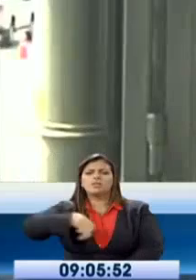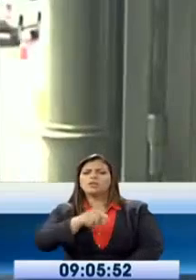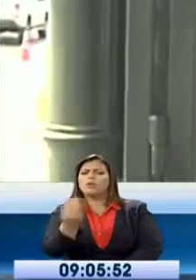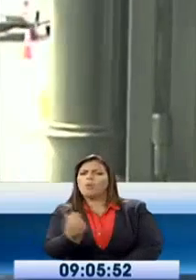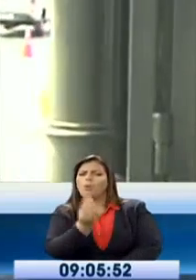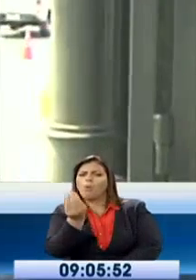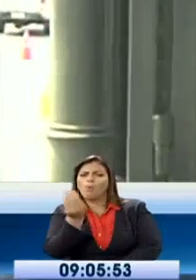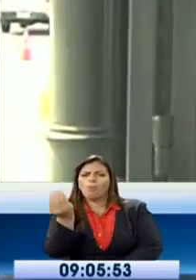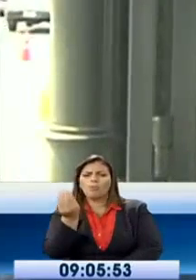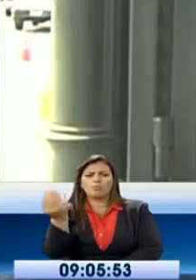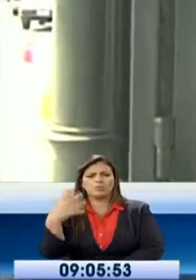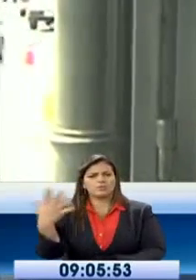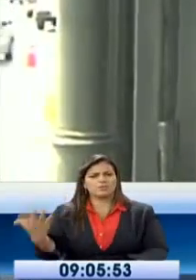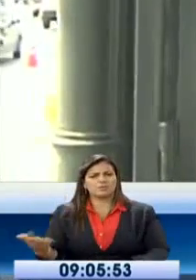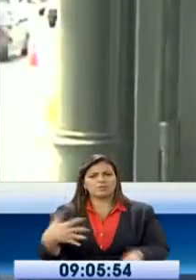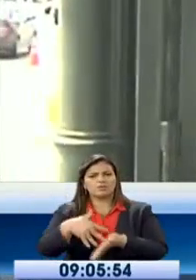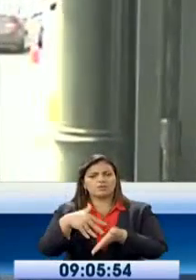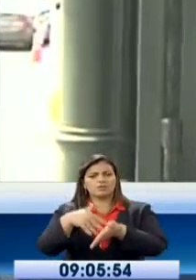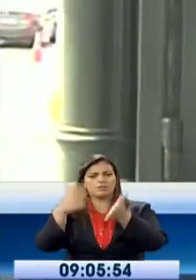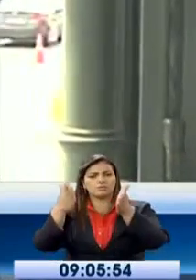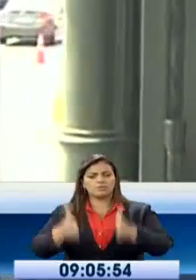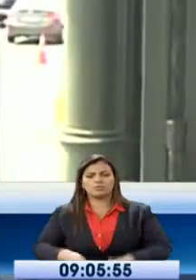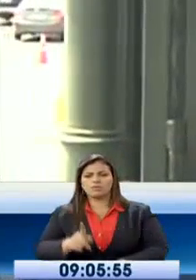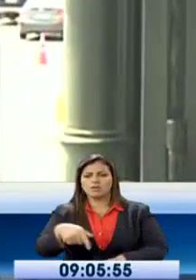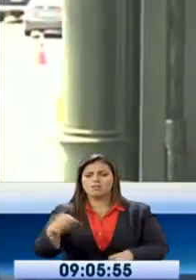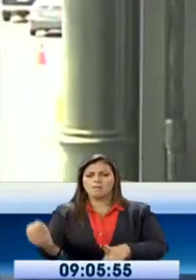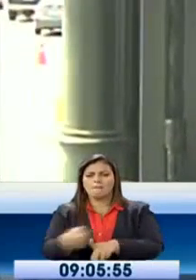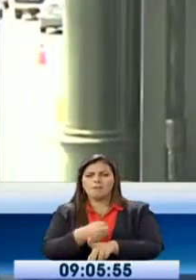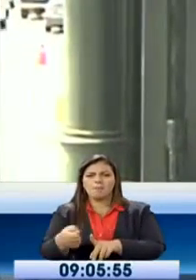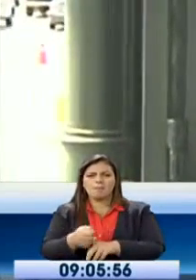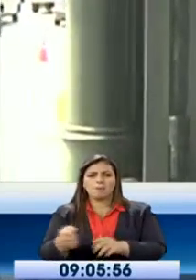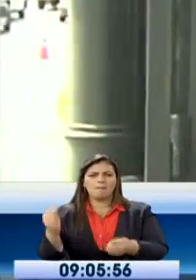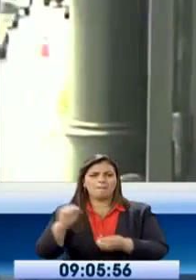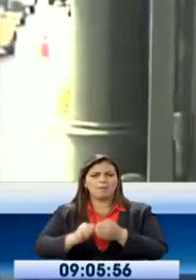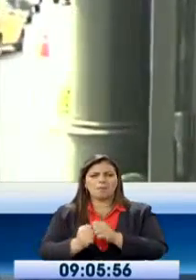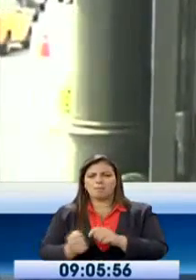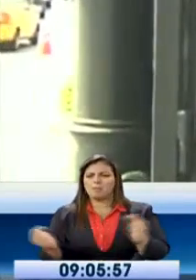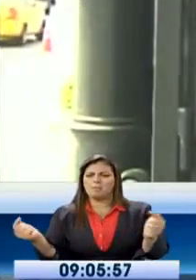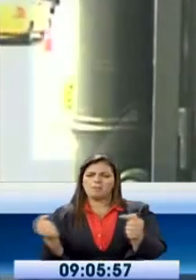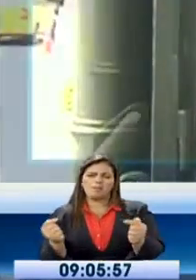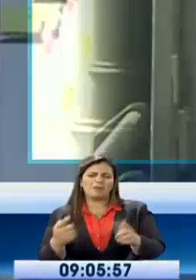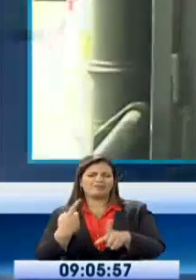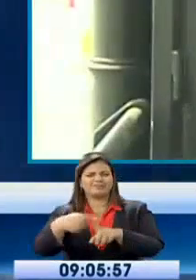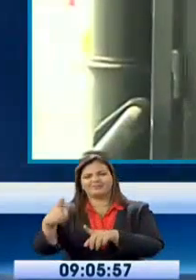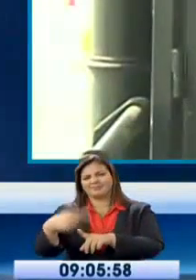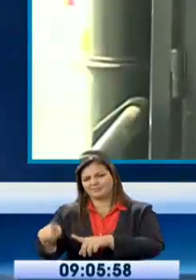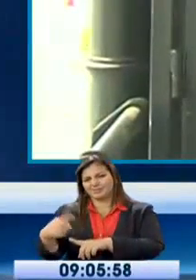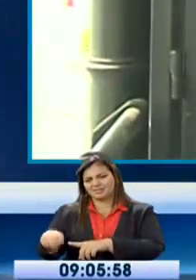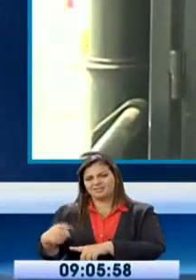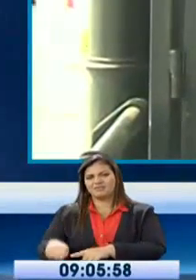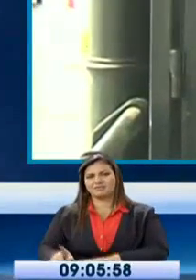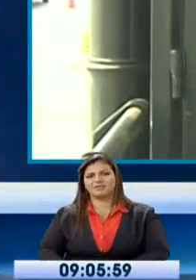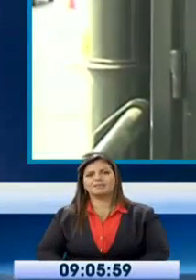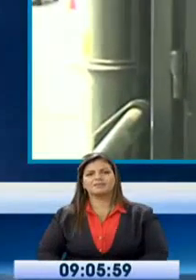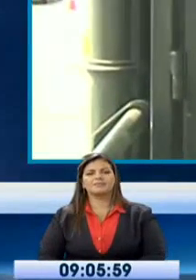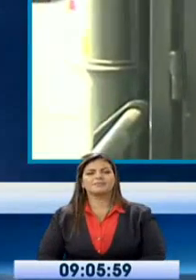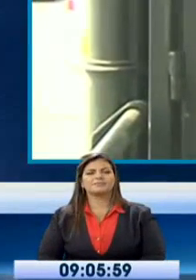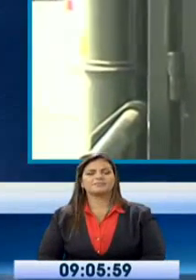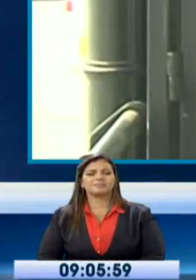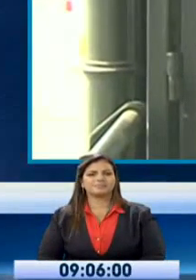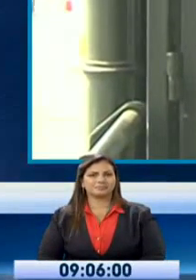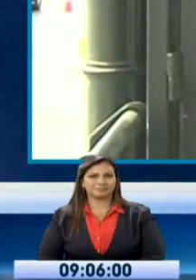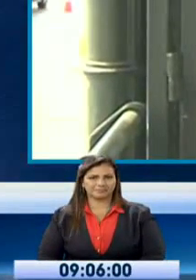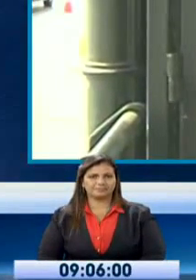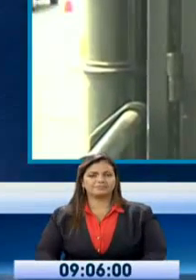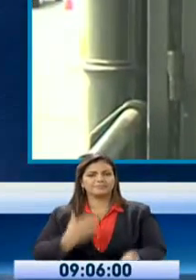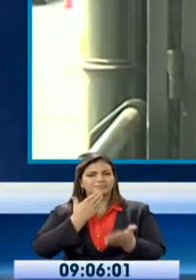mañana. Actos de violencia que protagonizan ciertos grupos de estudiantes de secundaria. Es el informe, entonces, y vamos a darle paso a nuestra compañera Luisa. Muchísimas gracias,